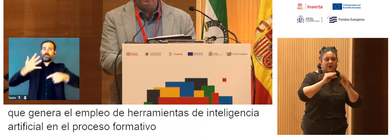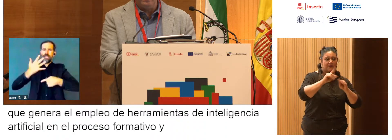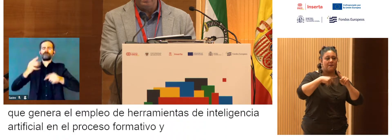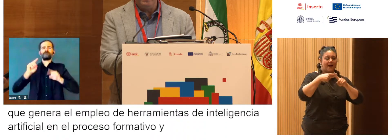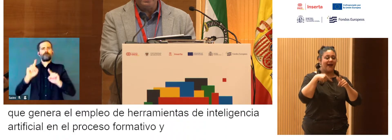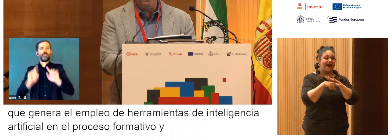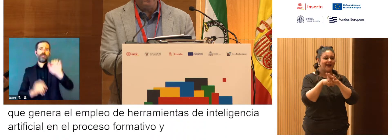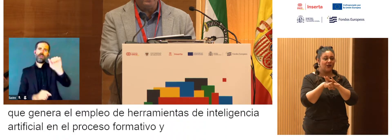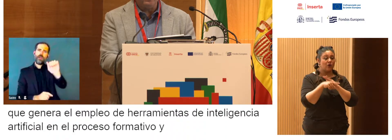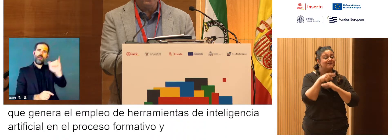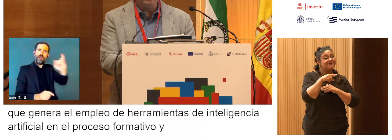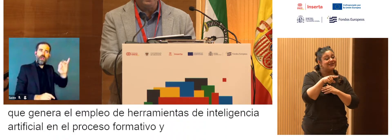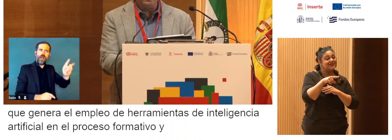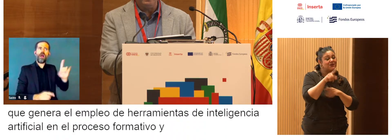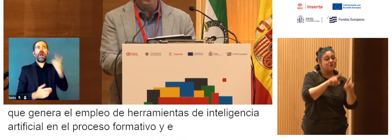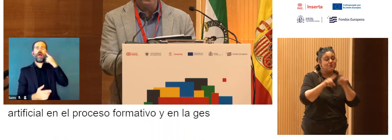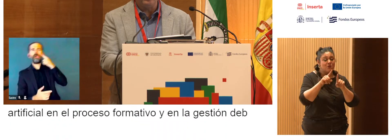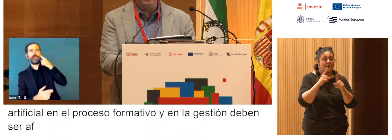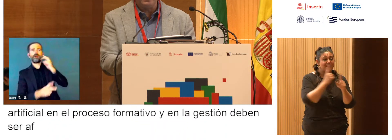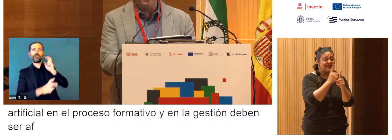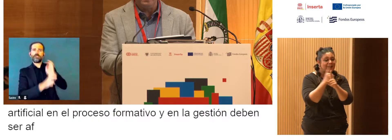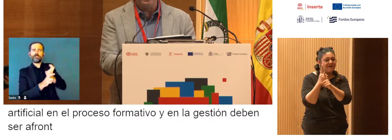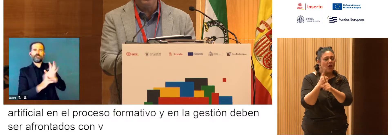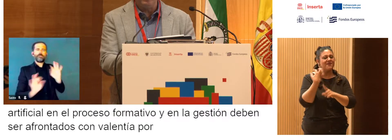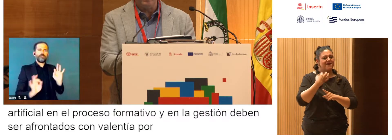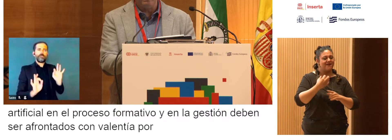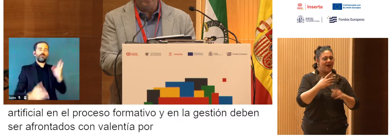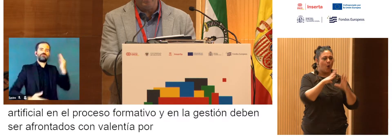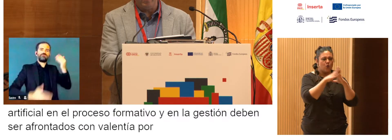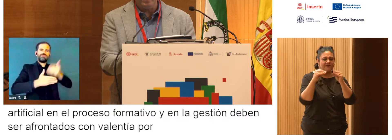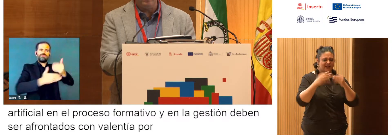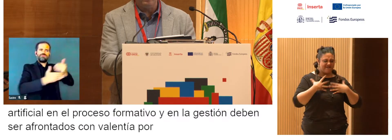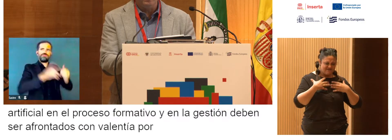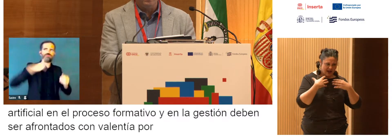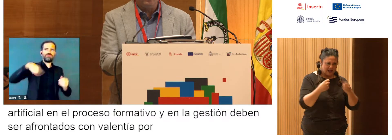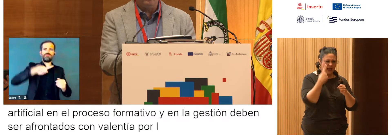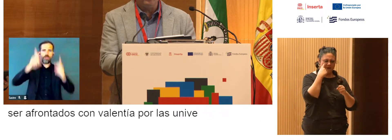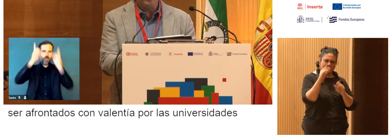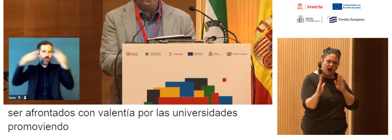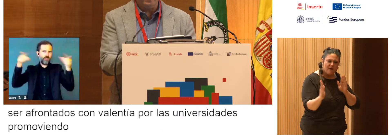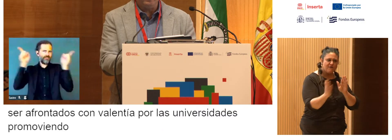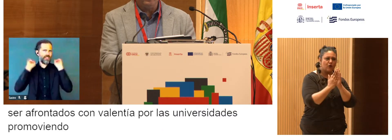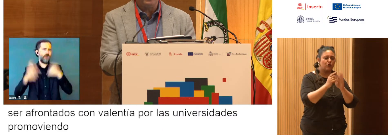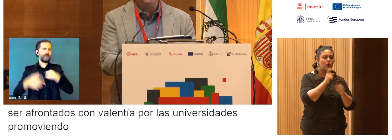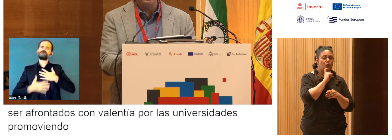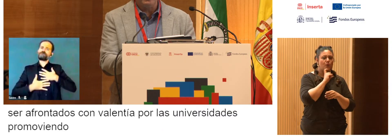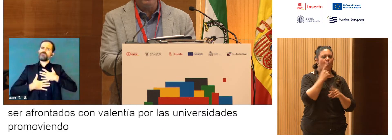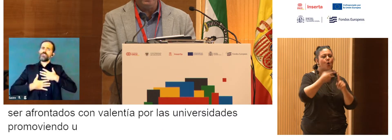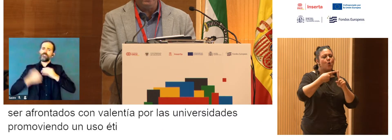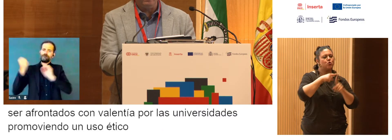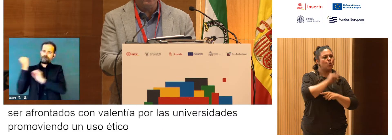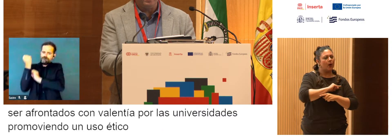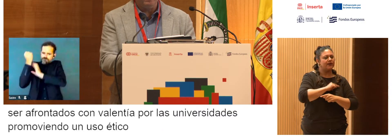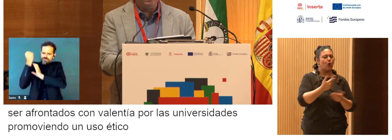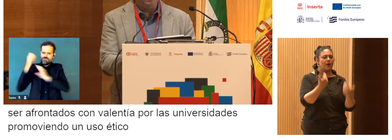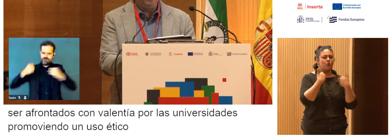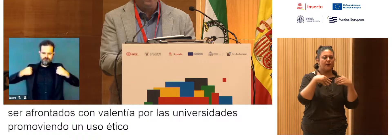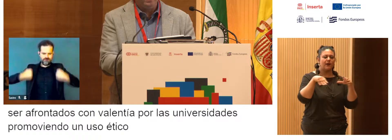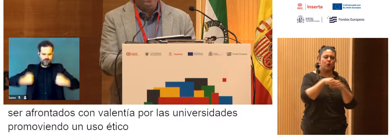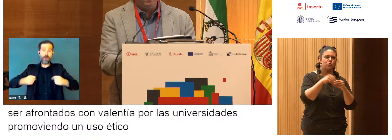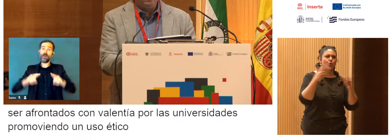gestión deben ser afrontados con valentía por las universidades, promoviendo un uso ético, responsable e